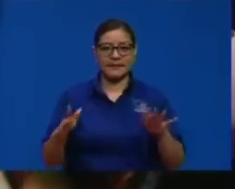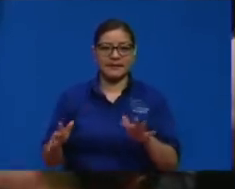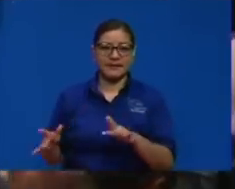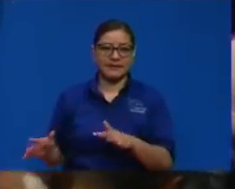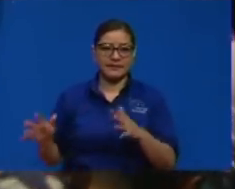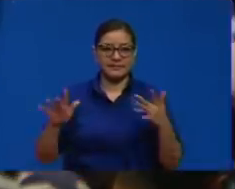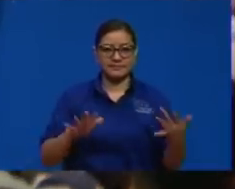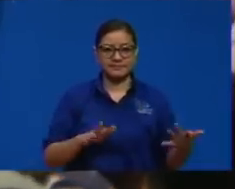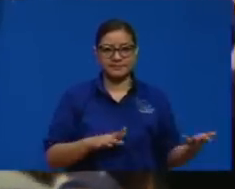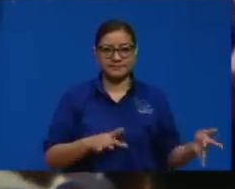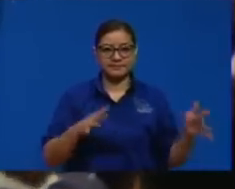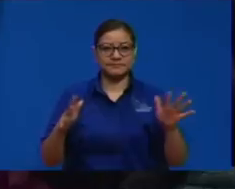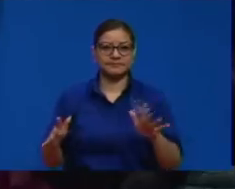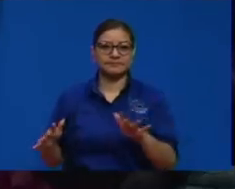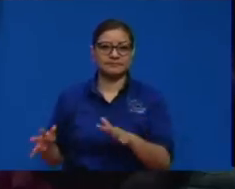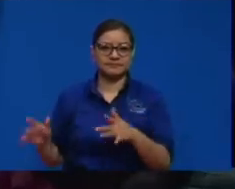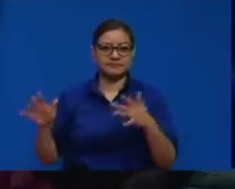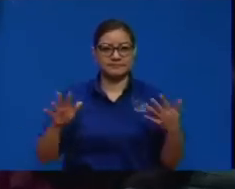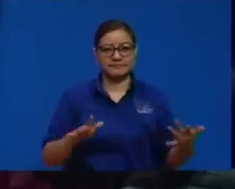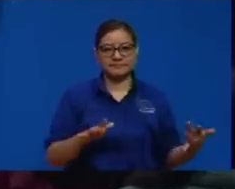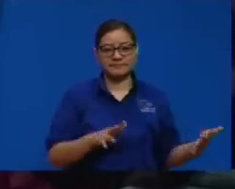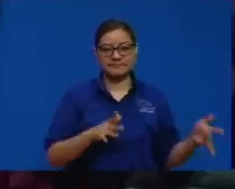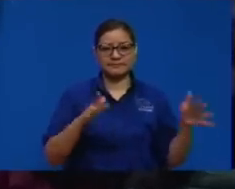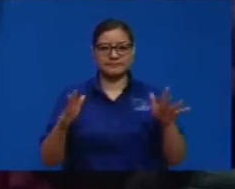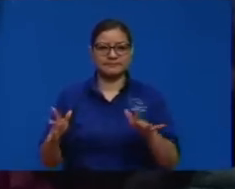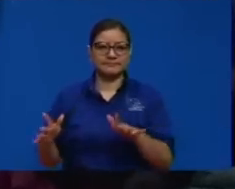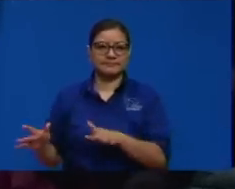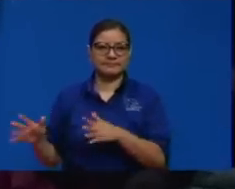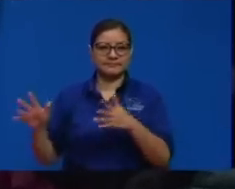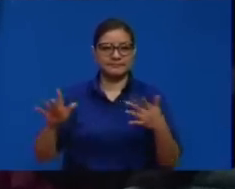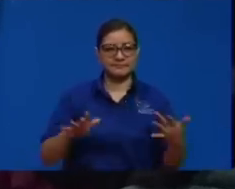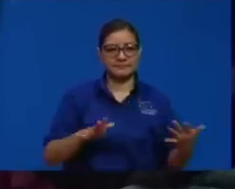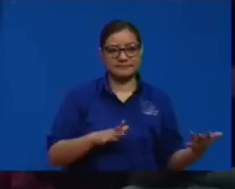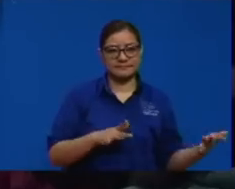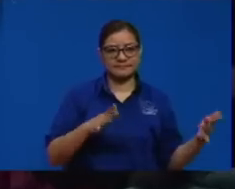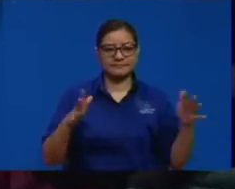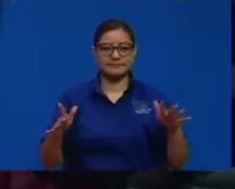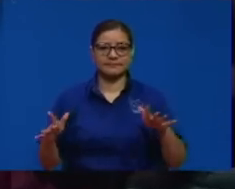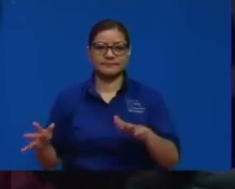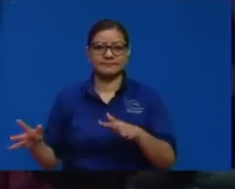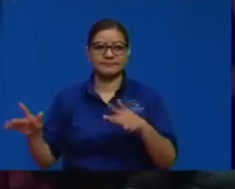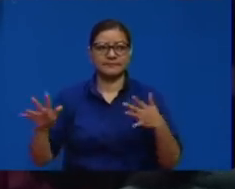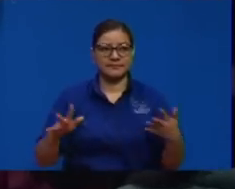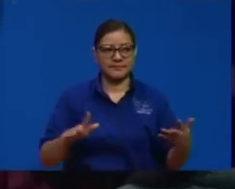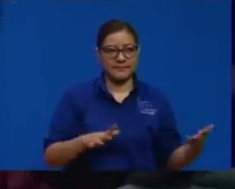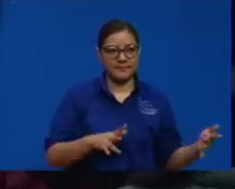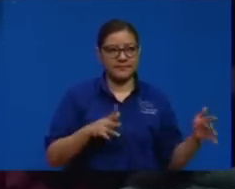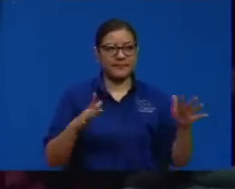Thank you.